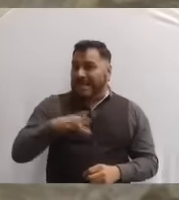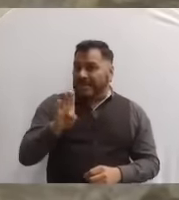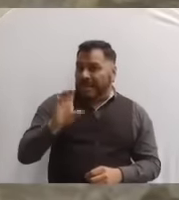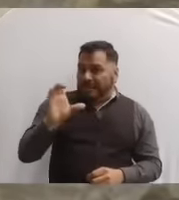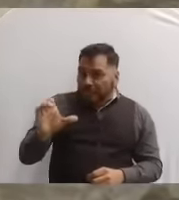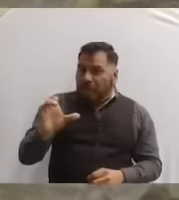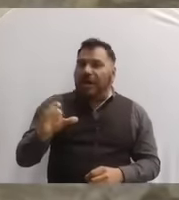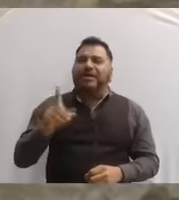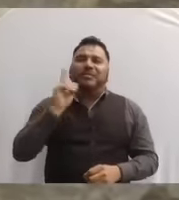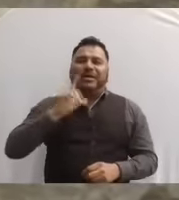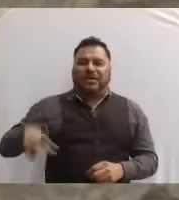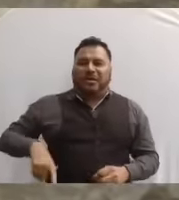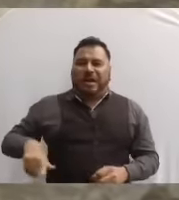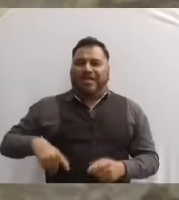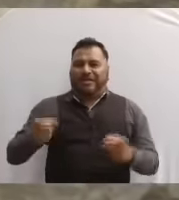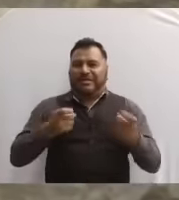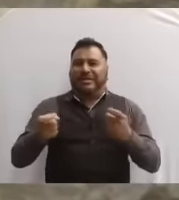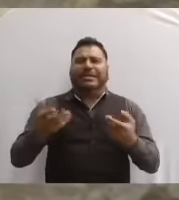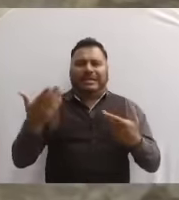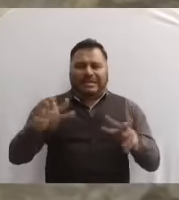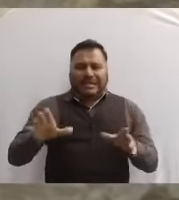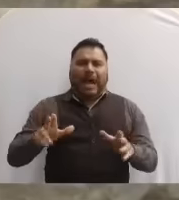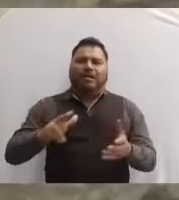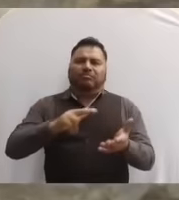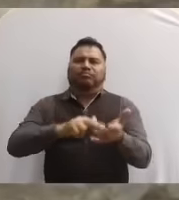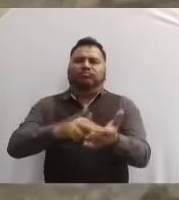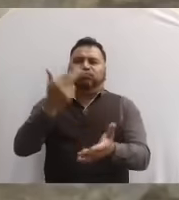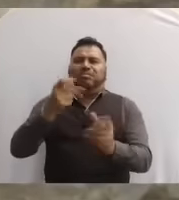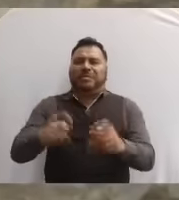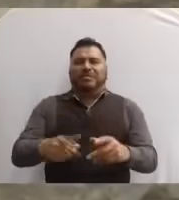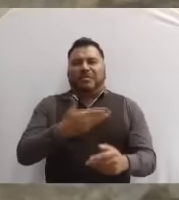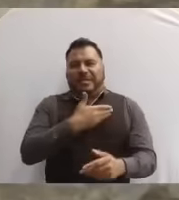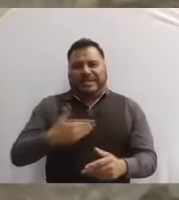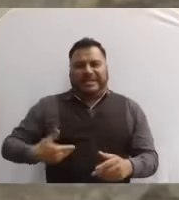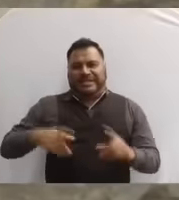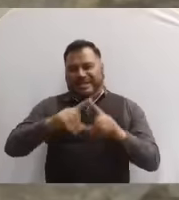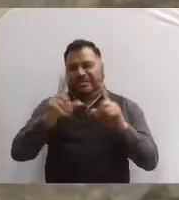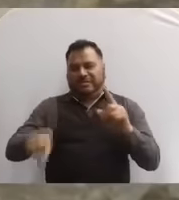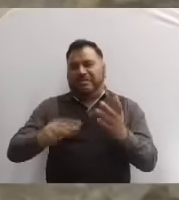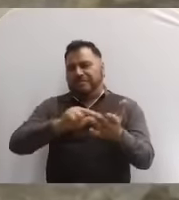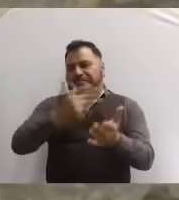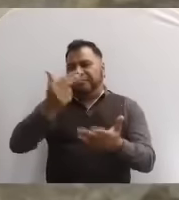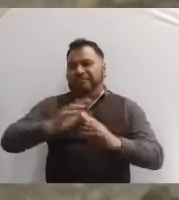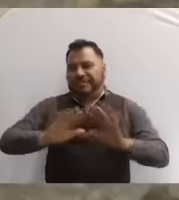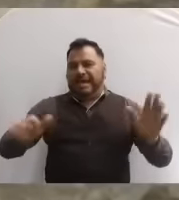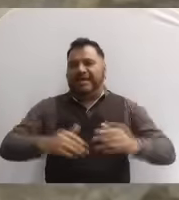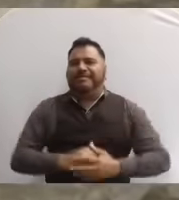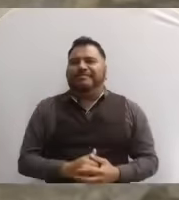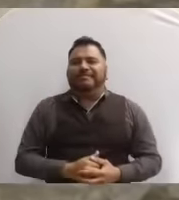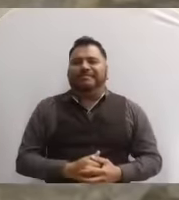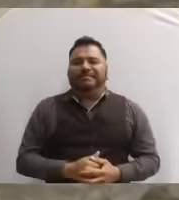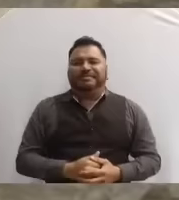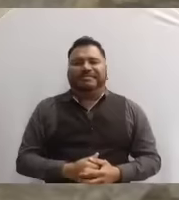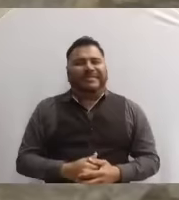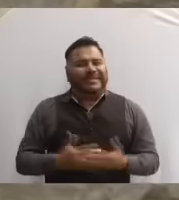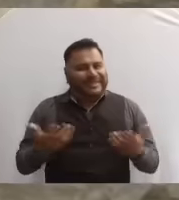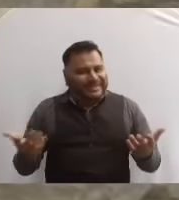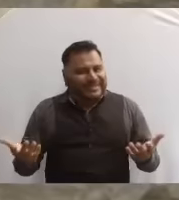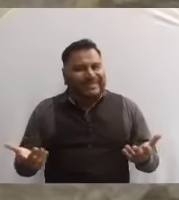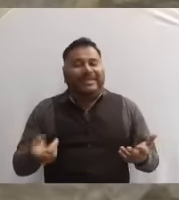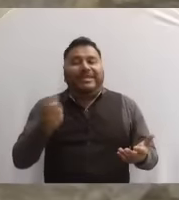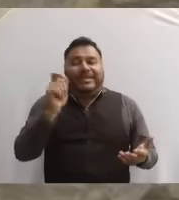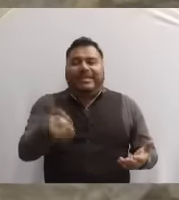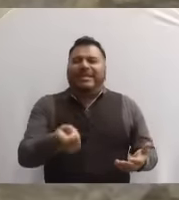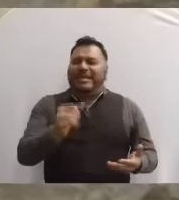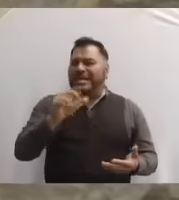California la gobernadora ya firmó con el presidente de la República. ¿Y qué es